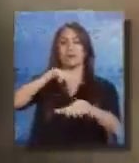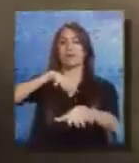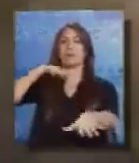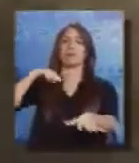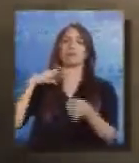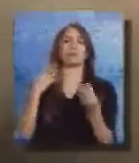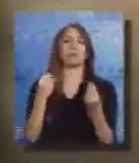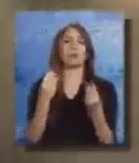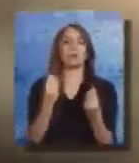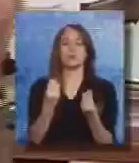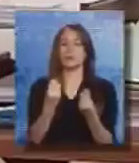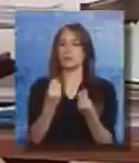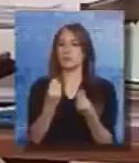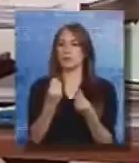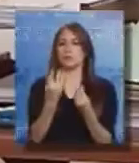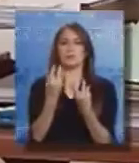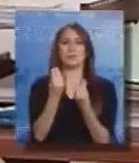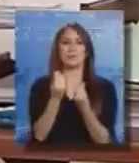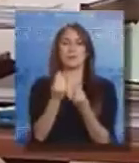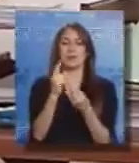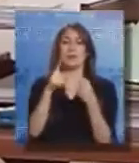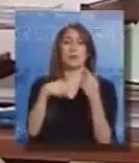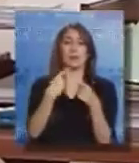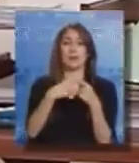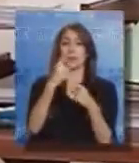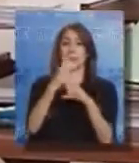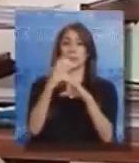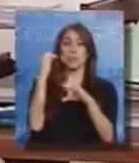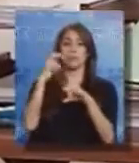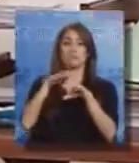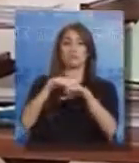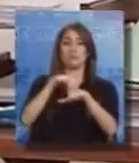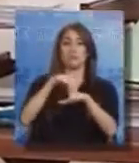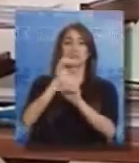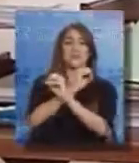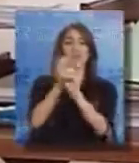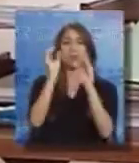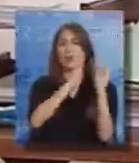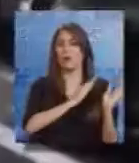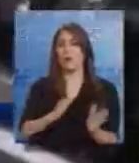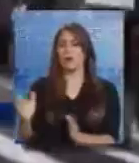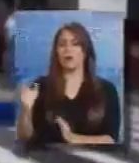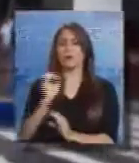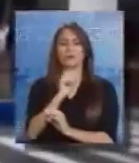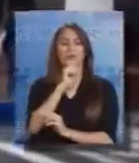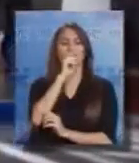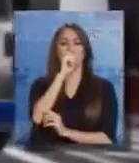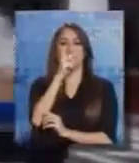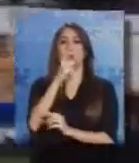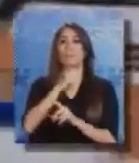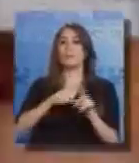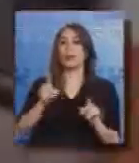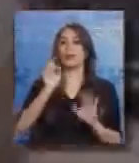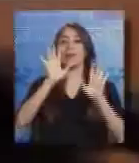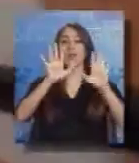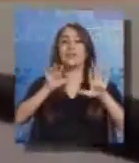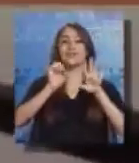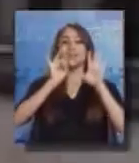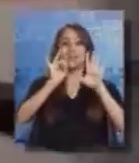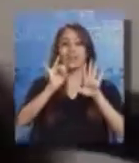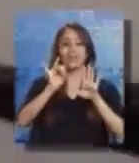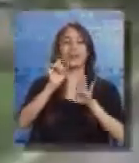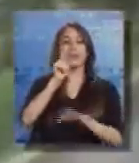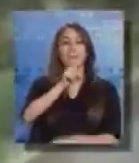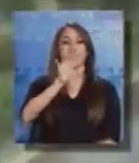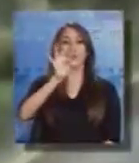una suerte de tallarines que eran las líneas de buses, ¿no es cierto? Sin orden, sin concierto. El 17 de diciembre de